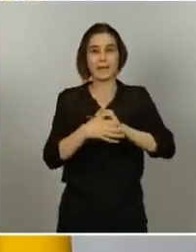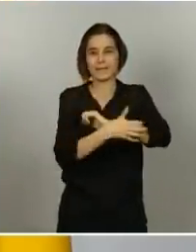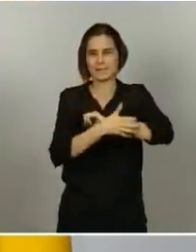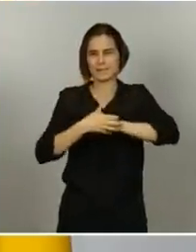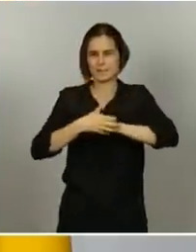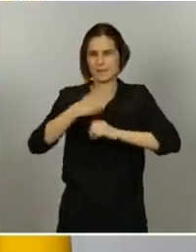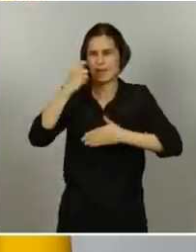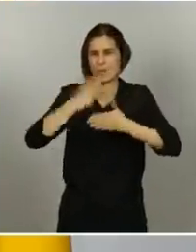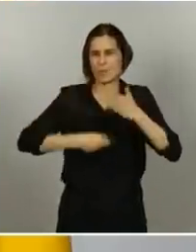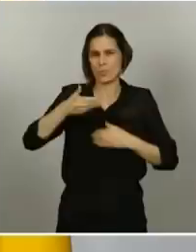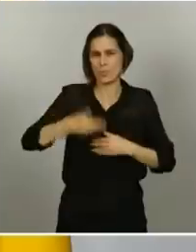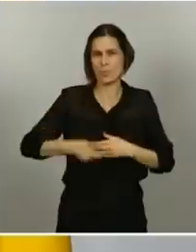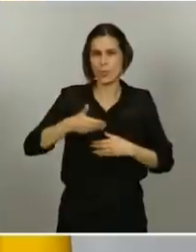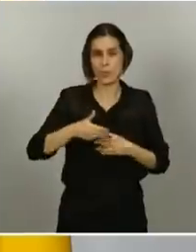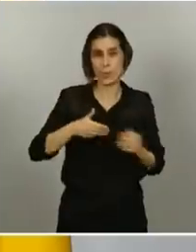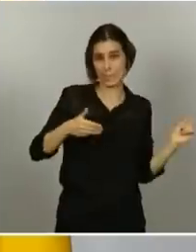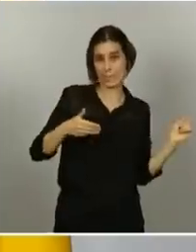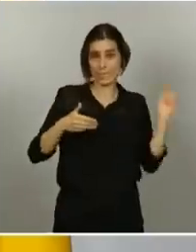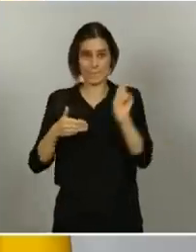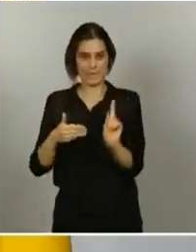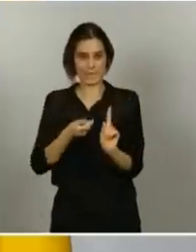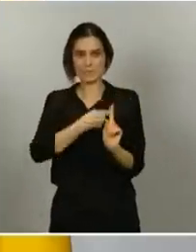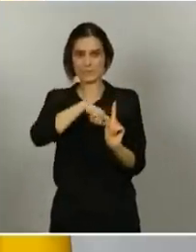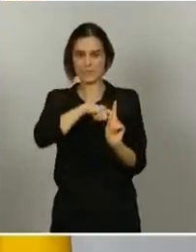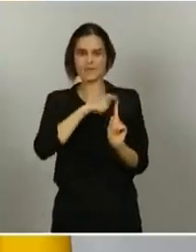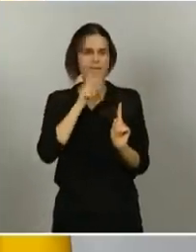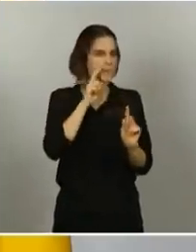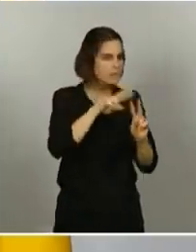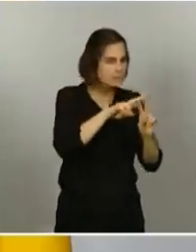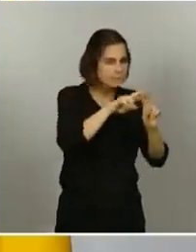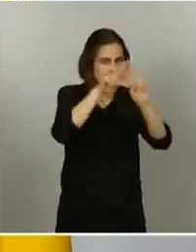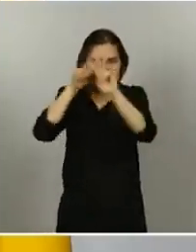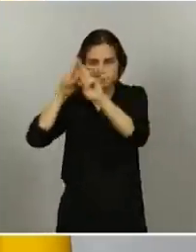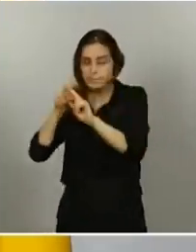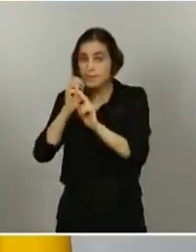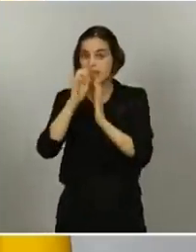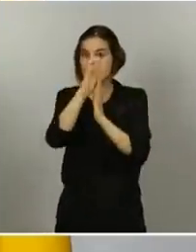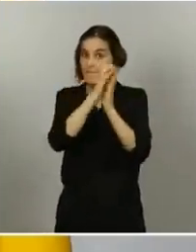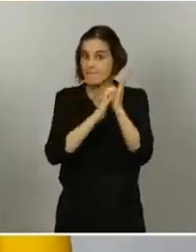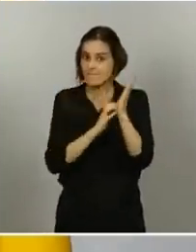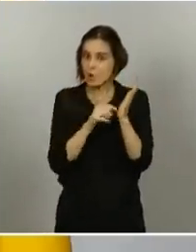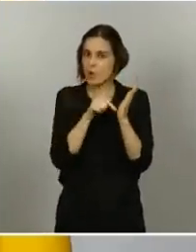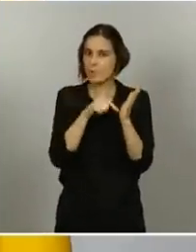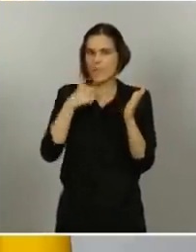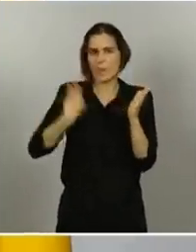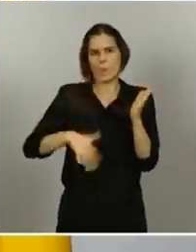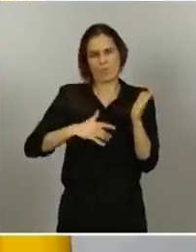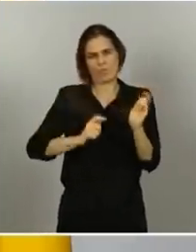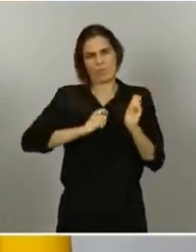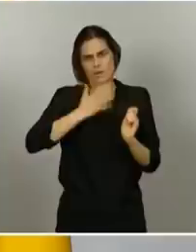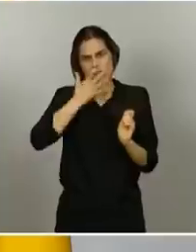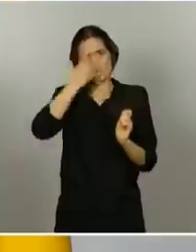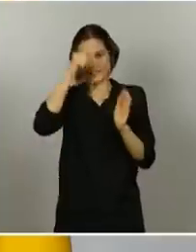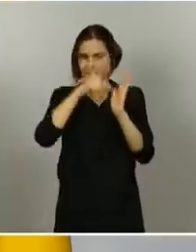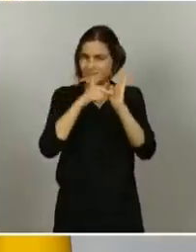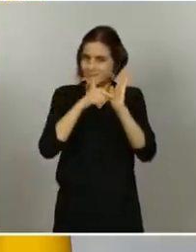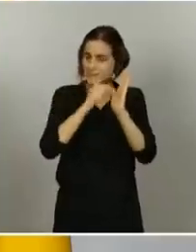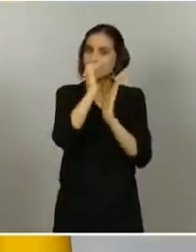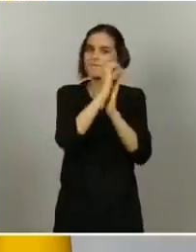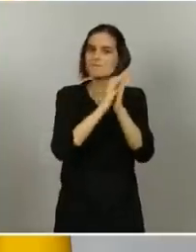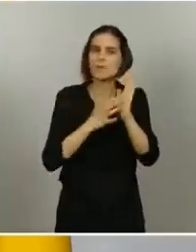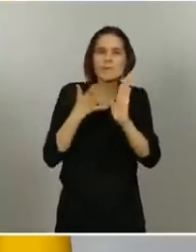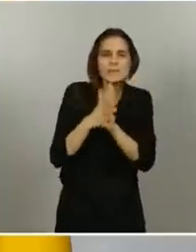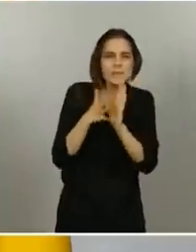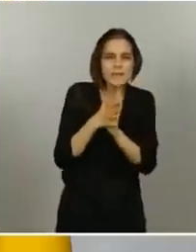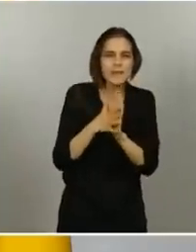nos sacaba os colores como país, un informe en el que relataba as condiciones de exclusión social en as que vive unha parte moi importante da